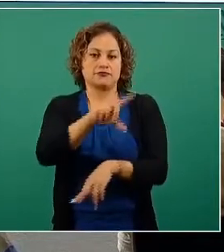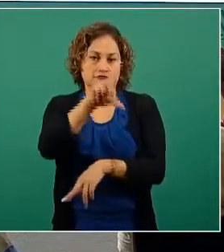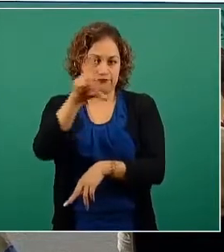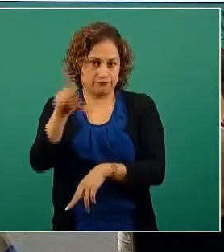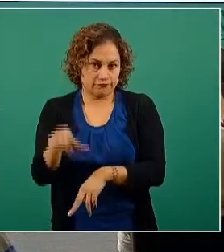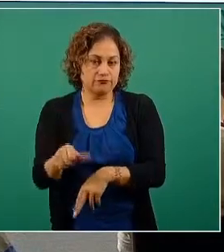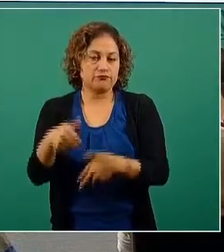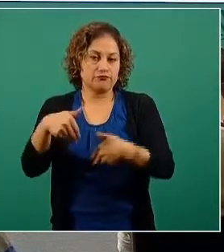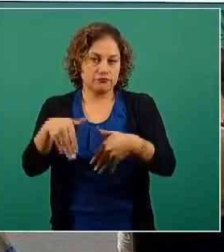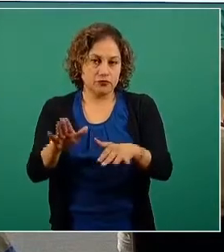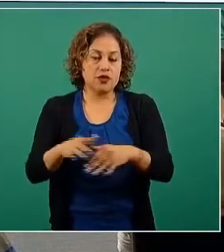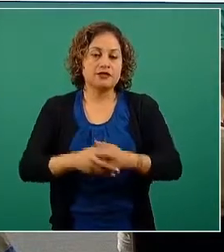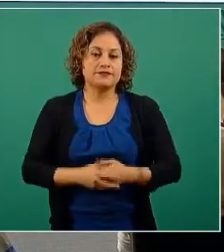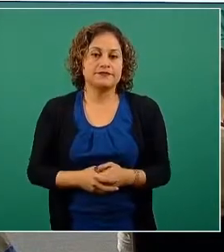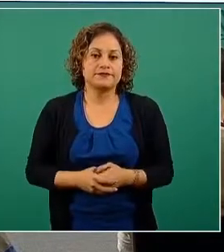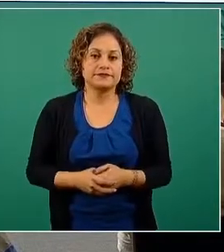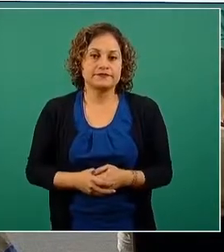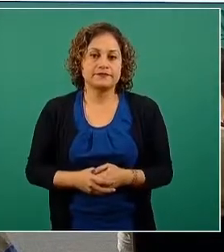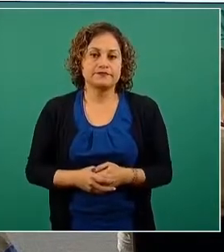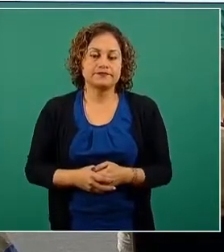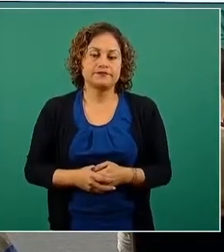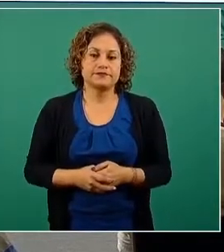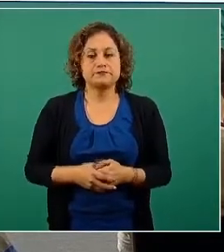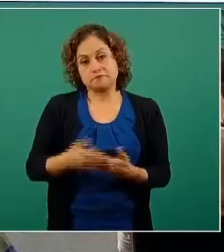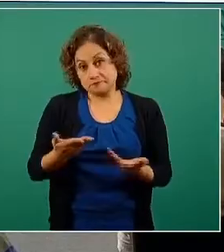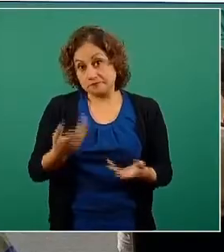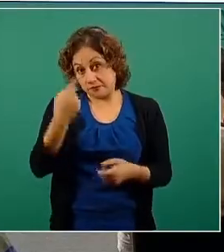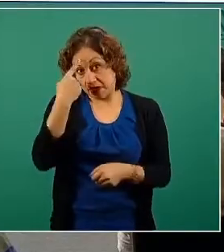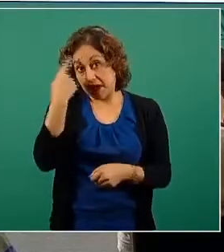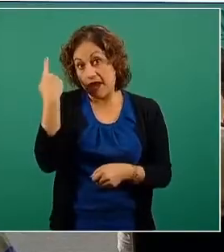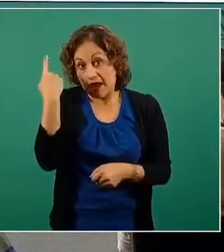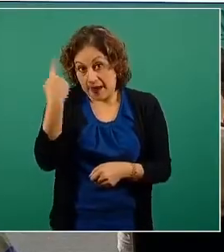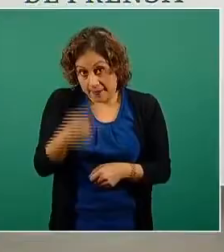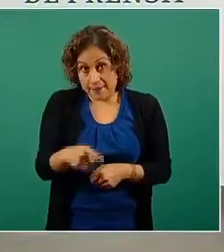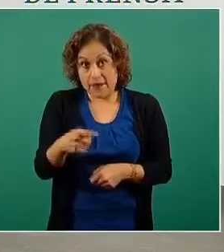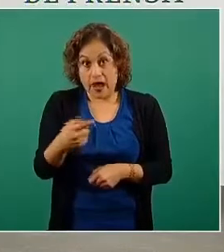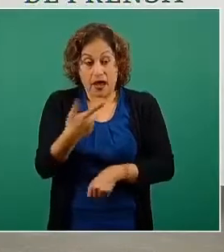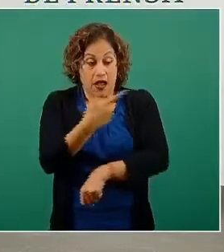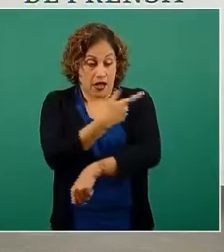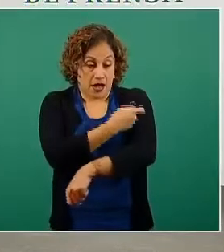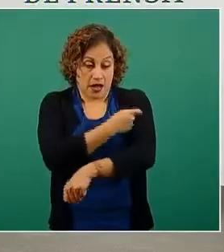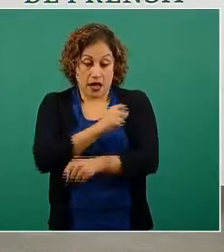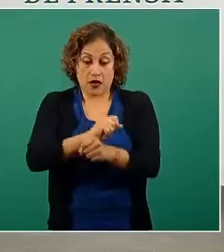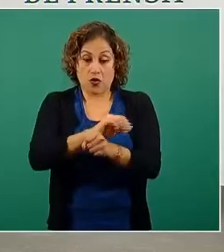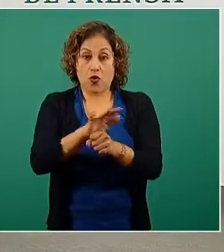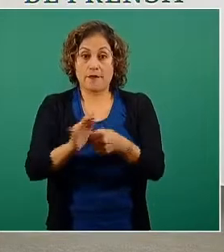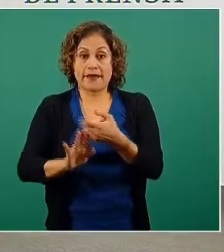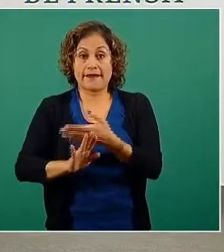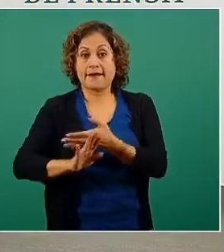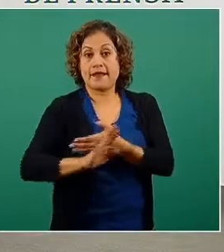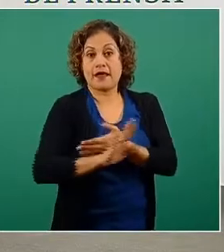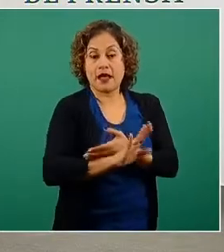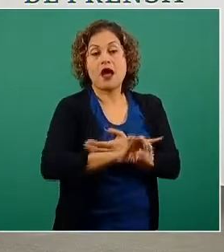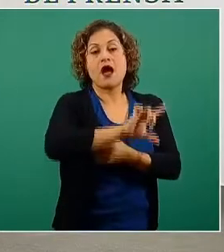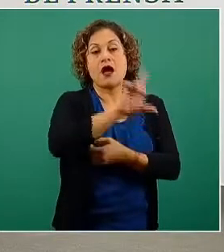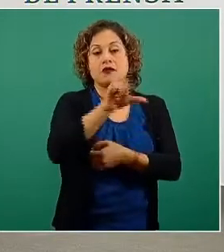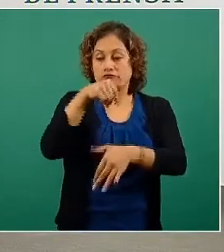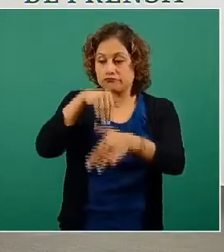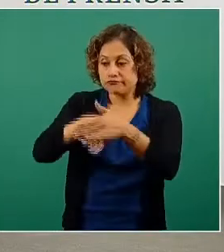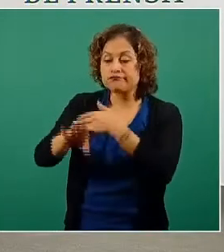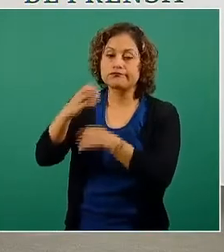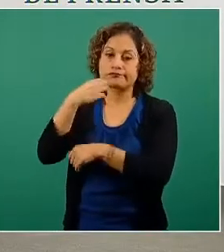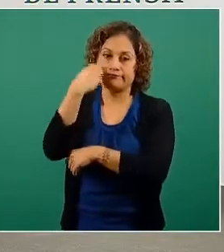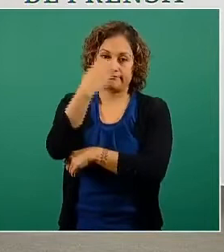requerirá aplicarle la vacuna, obviamente para prevenir COVID antes de que estos ingresen nuevamente a las aulas educativas a